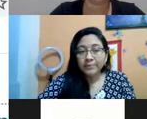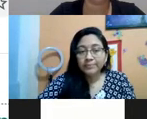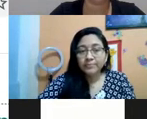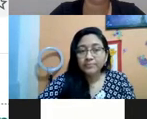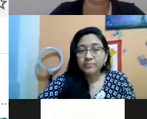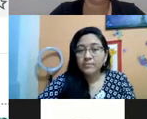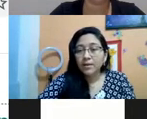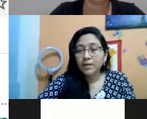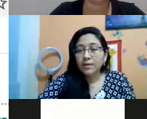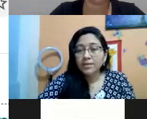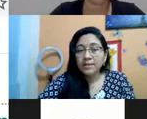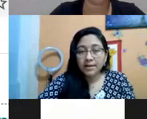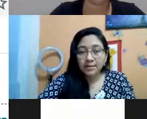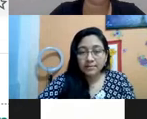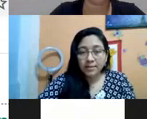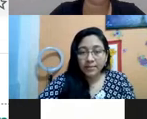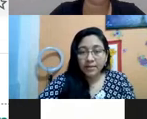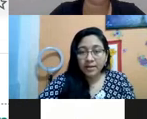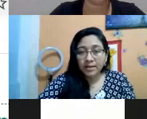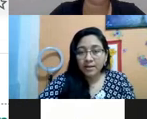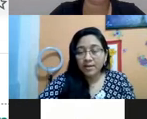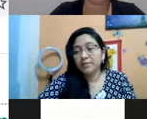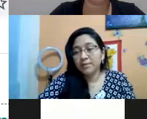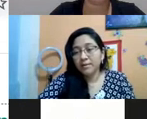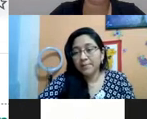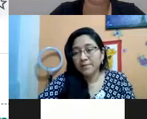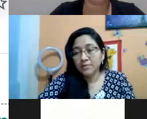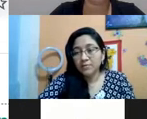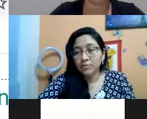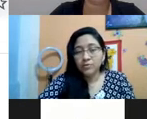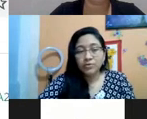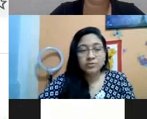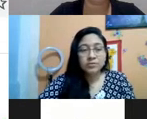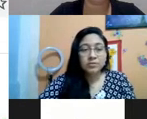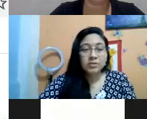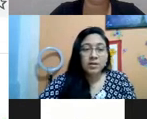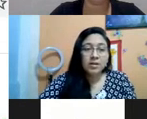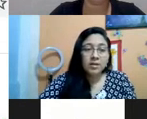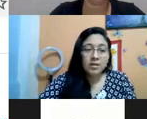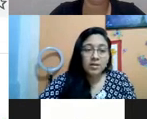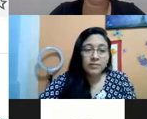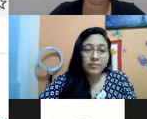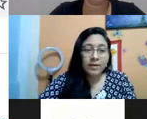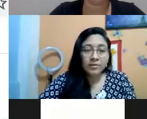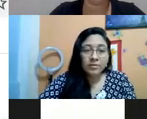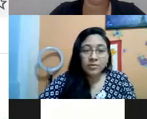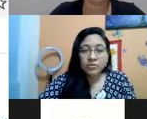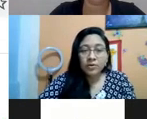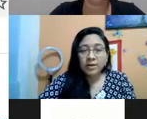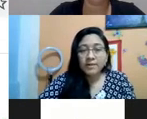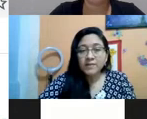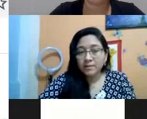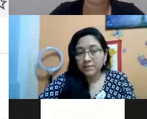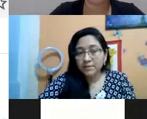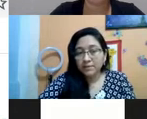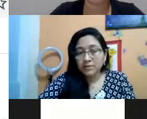bueno, aquí se carga la portada que quieran que represente a su curso. Y aquí en formato de curso es